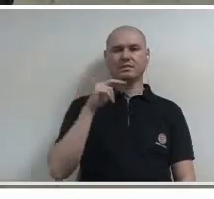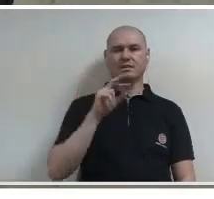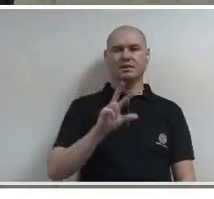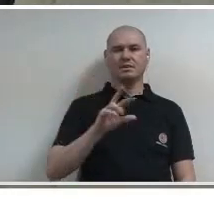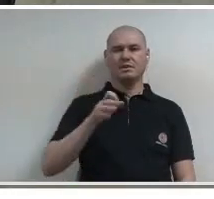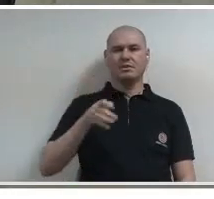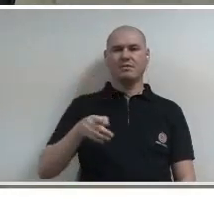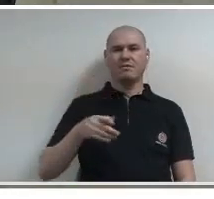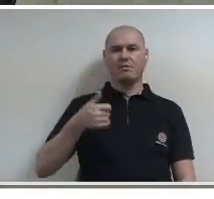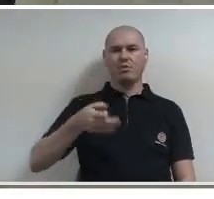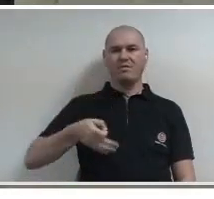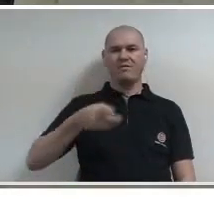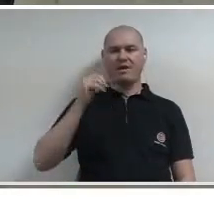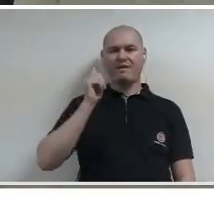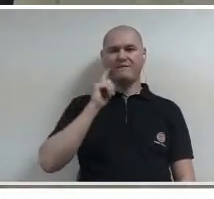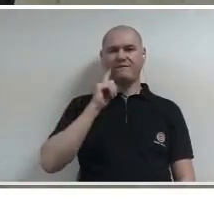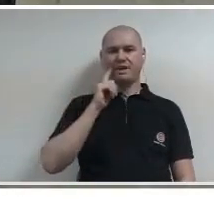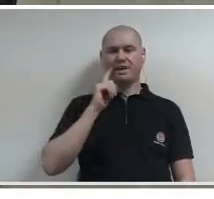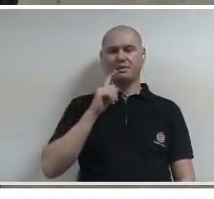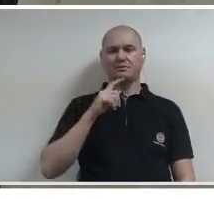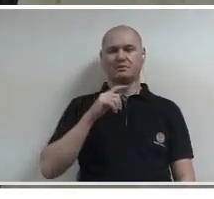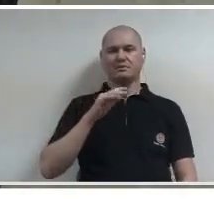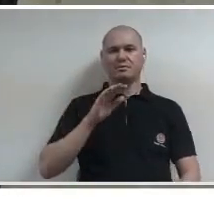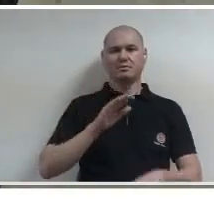de abril, Guareva. Hey, Jape,